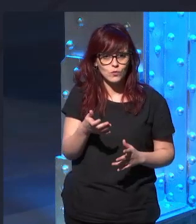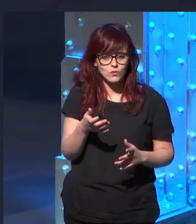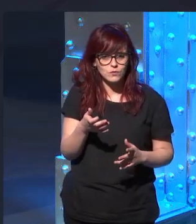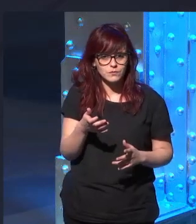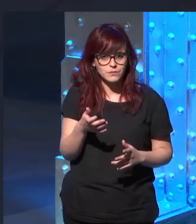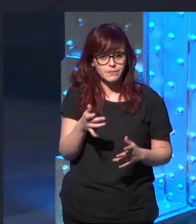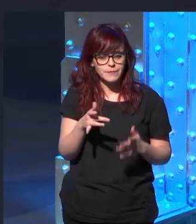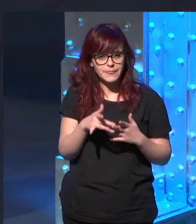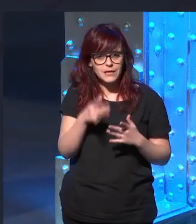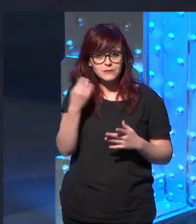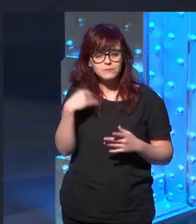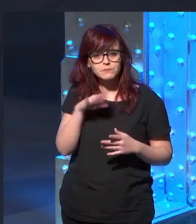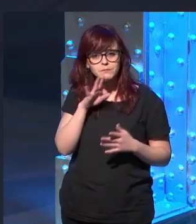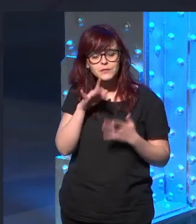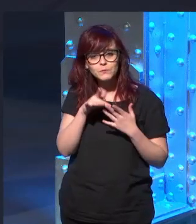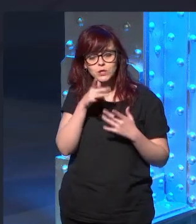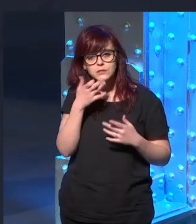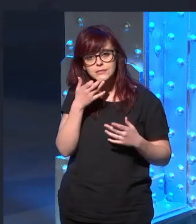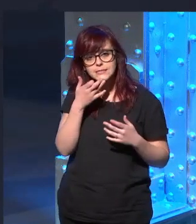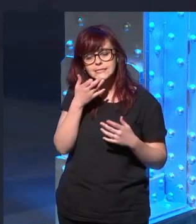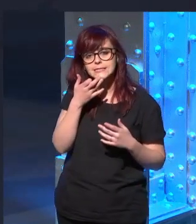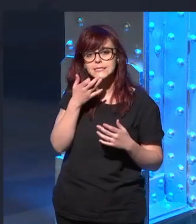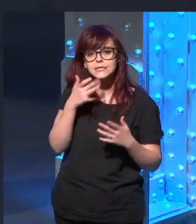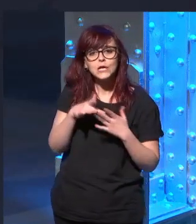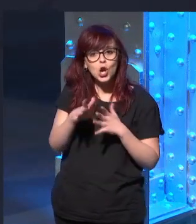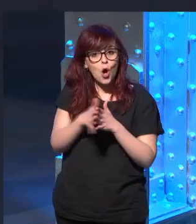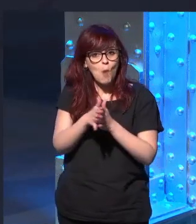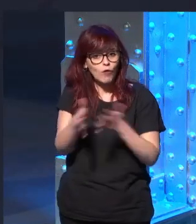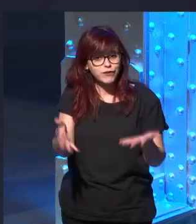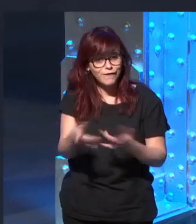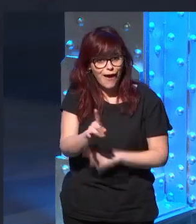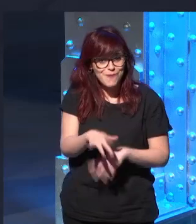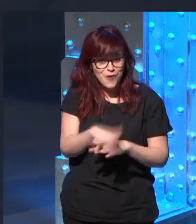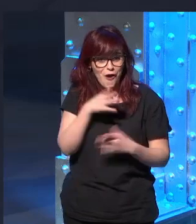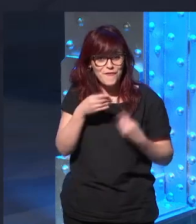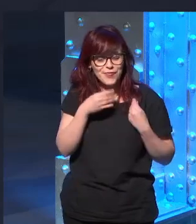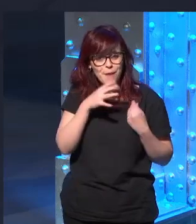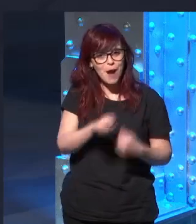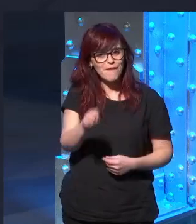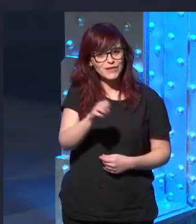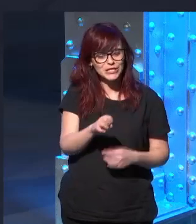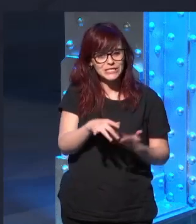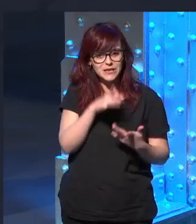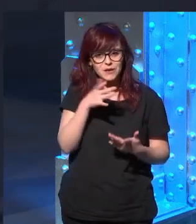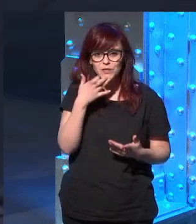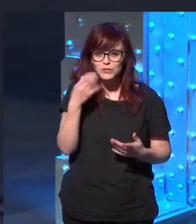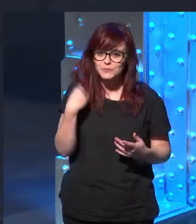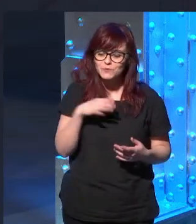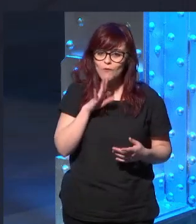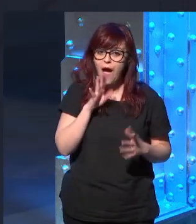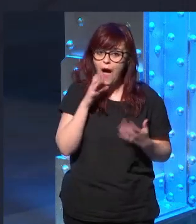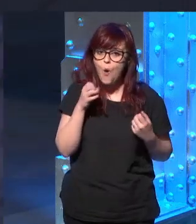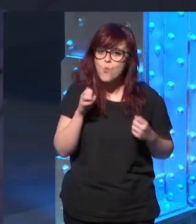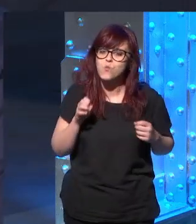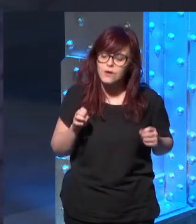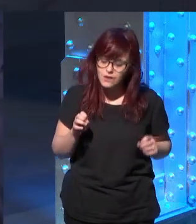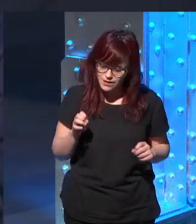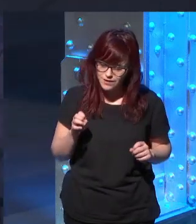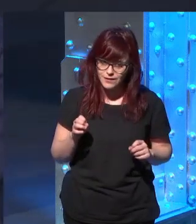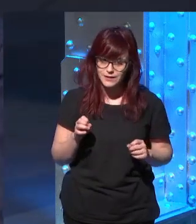te motiva muchísimo... La vida es maravillosa, ¿eh? Pero si aún así